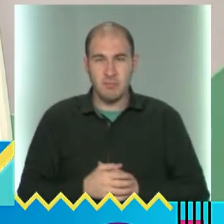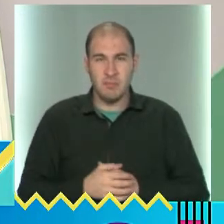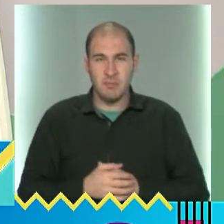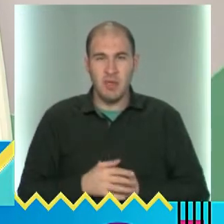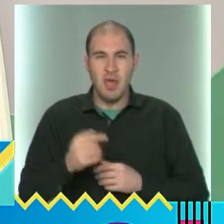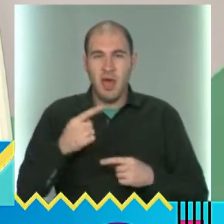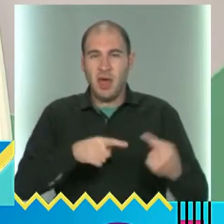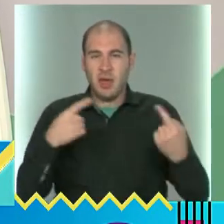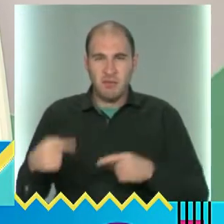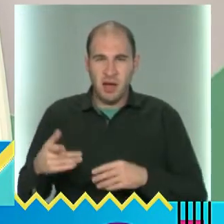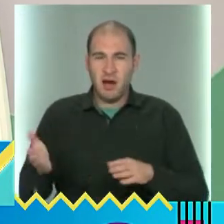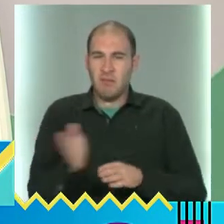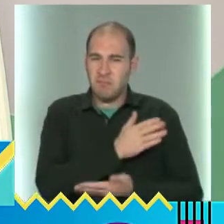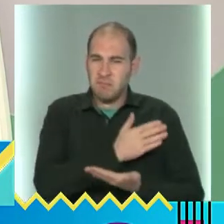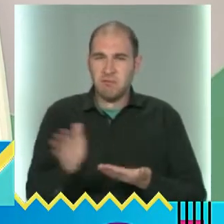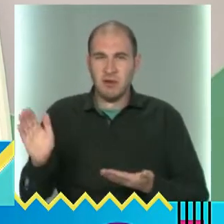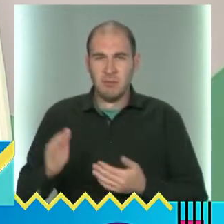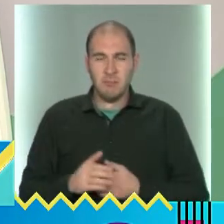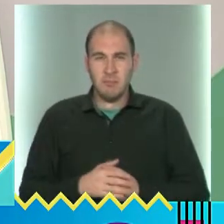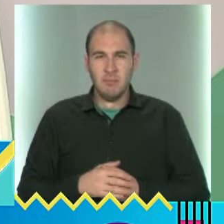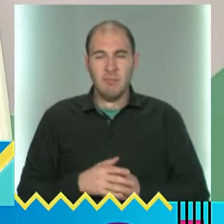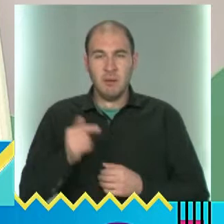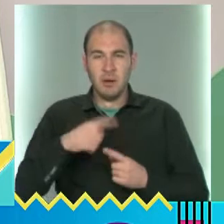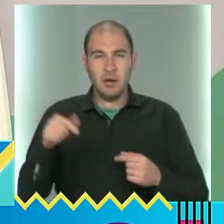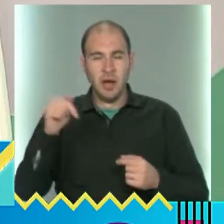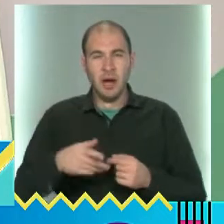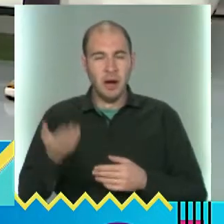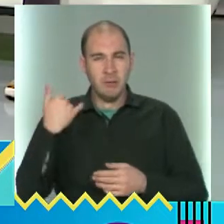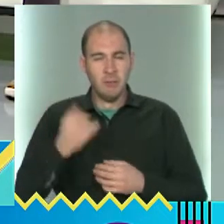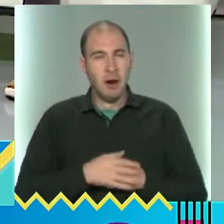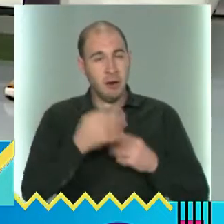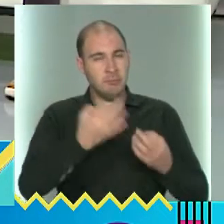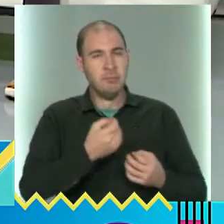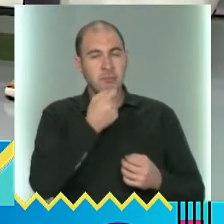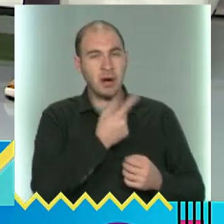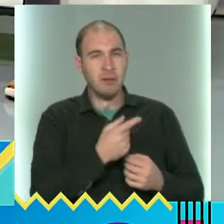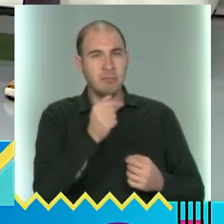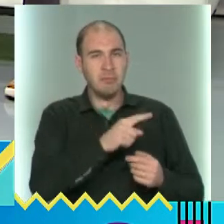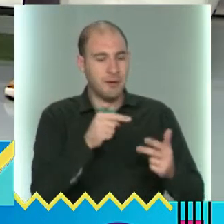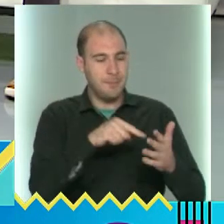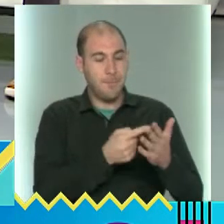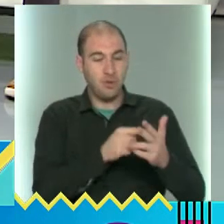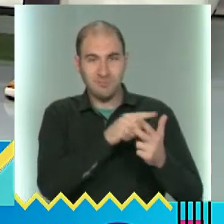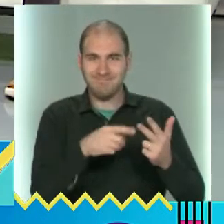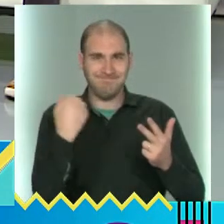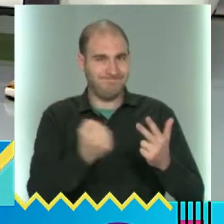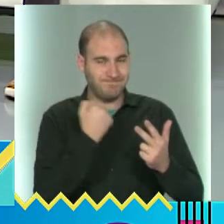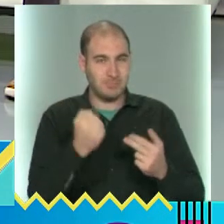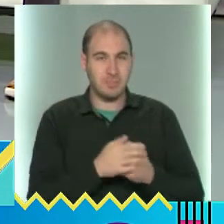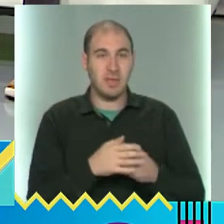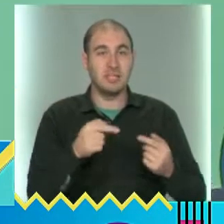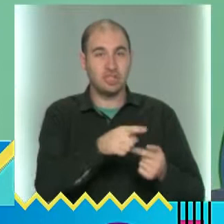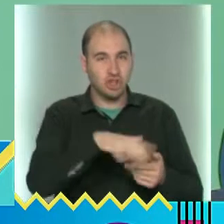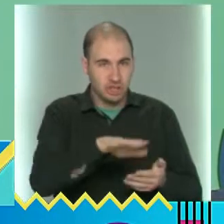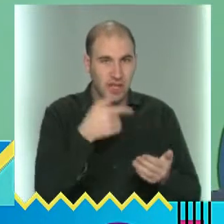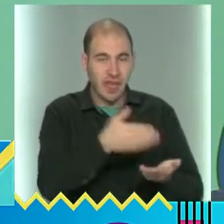haga una diferencia entre el antes y después, desde que ese germen precisamente existe. Está bueno porque de alguna forma ya tenemos 3 puntos claves que están con un fin